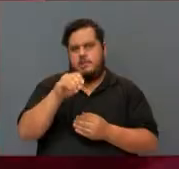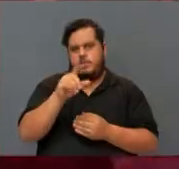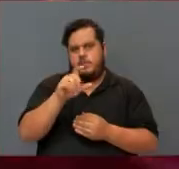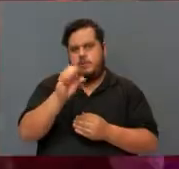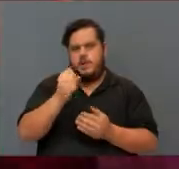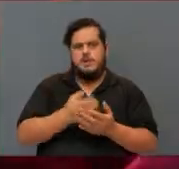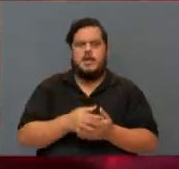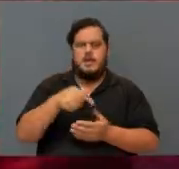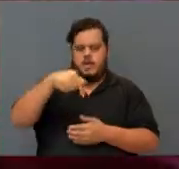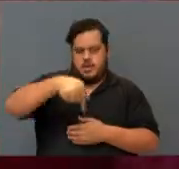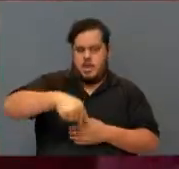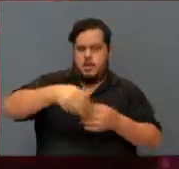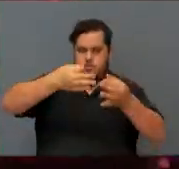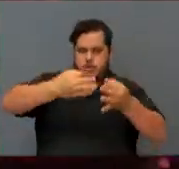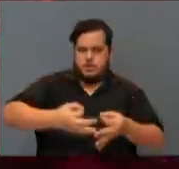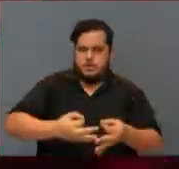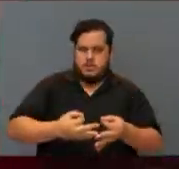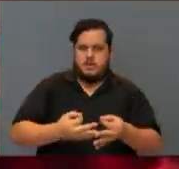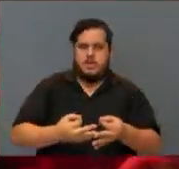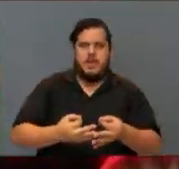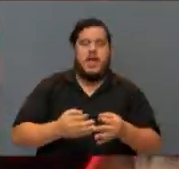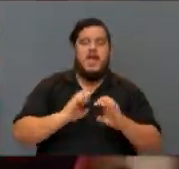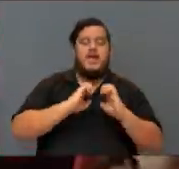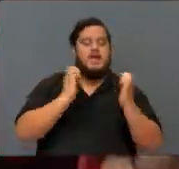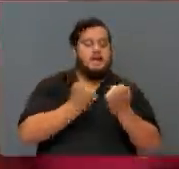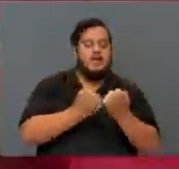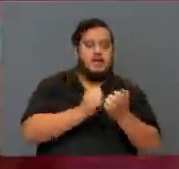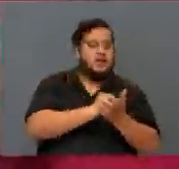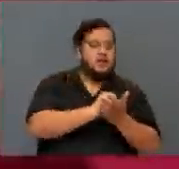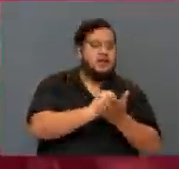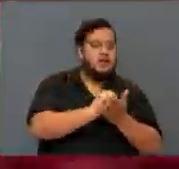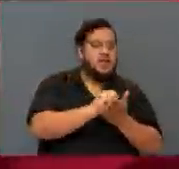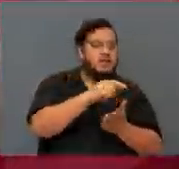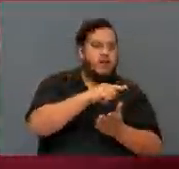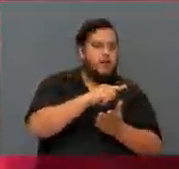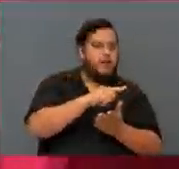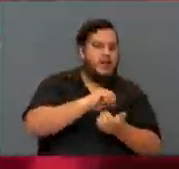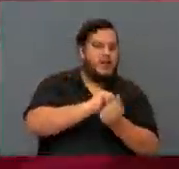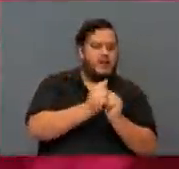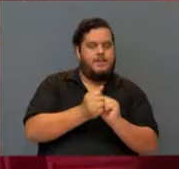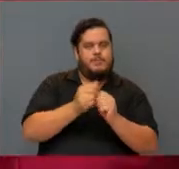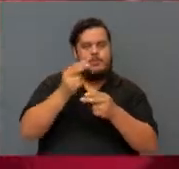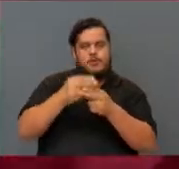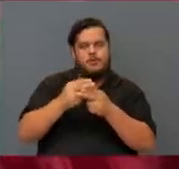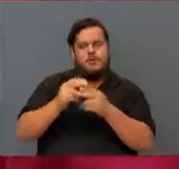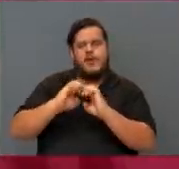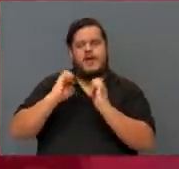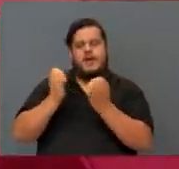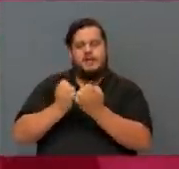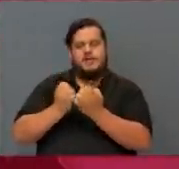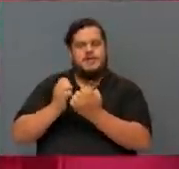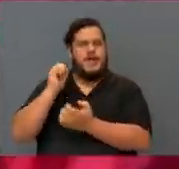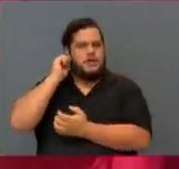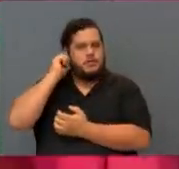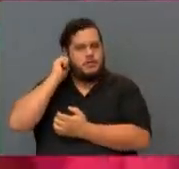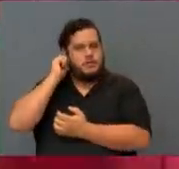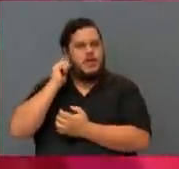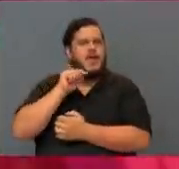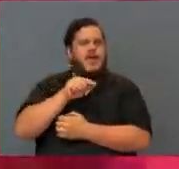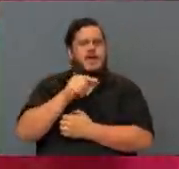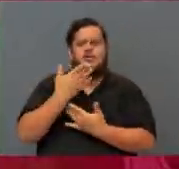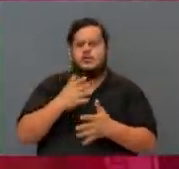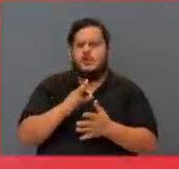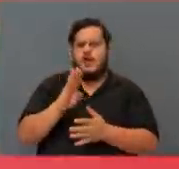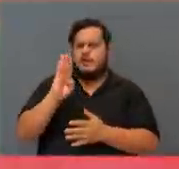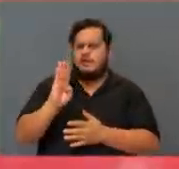oficializa pasa a llamarse estadio san paolo hasta dios diego armando maradona esto creo que ya es barcelona a ver